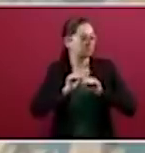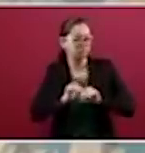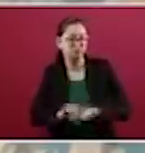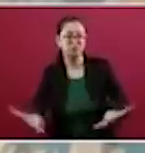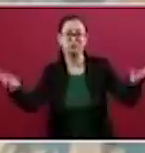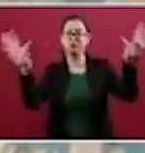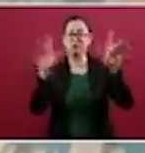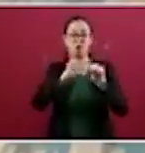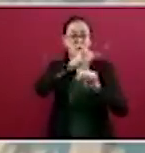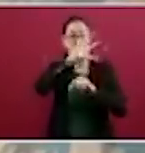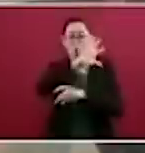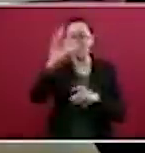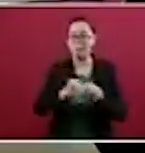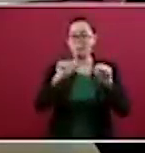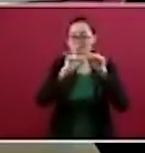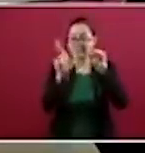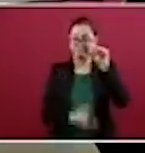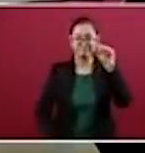de todo México. Gracias.